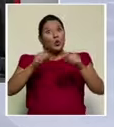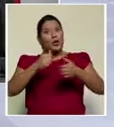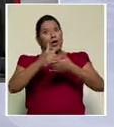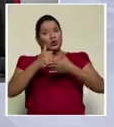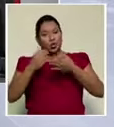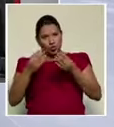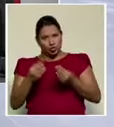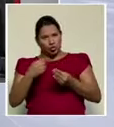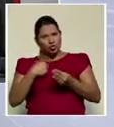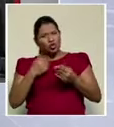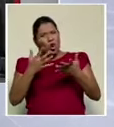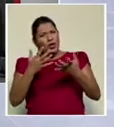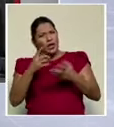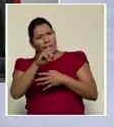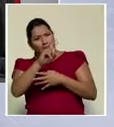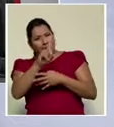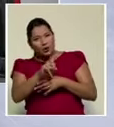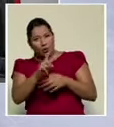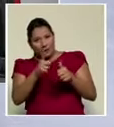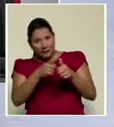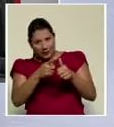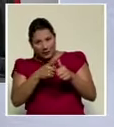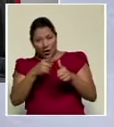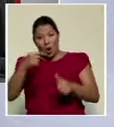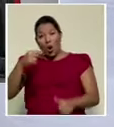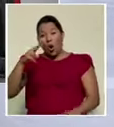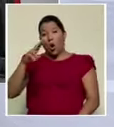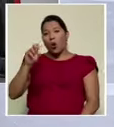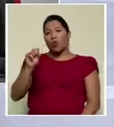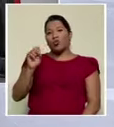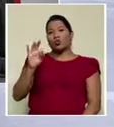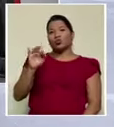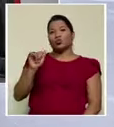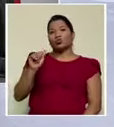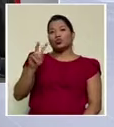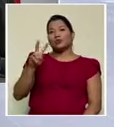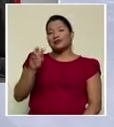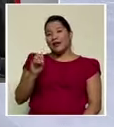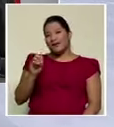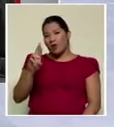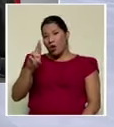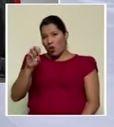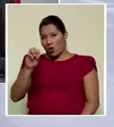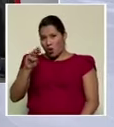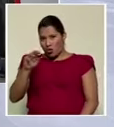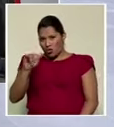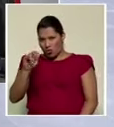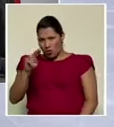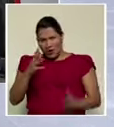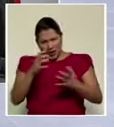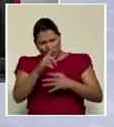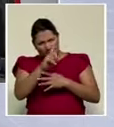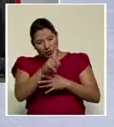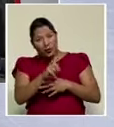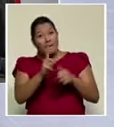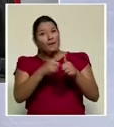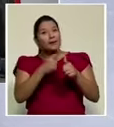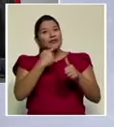quisiera preguntarle primero a Gustavo Román, darle las gracias a ambos por la aceptación y preguntarle a Gustavo de